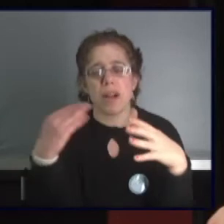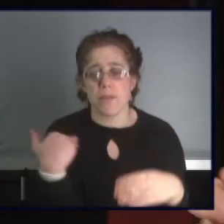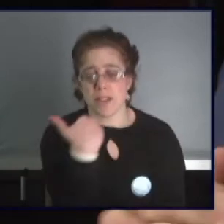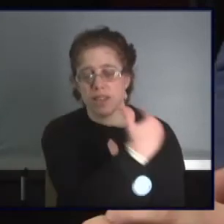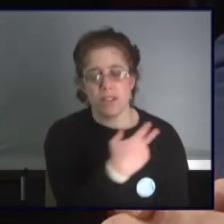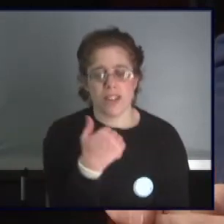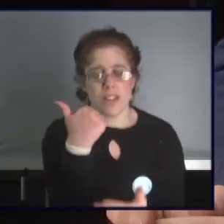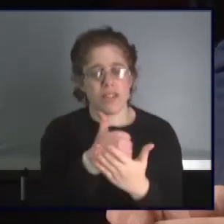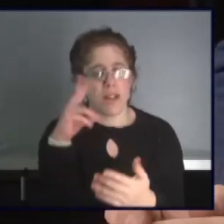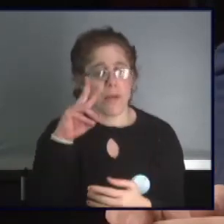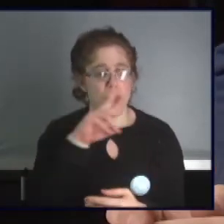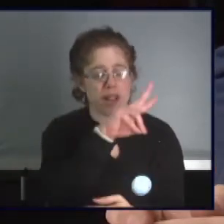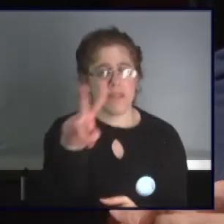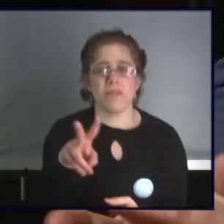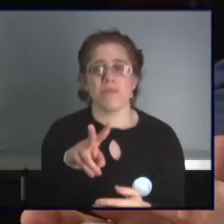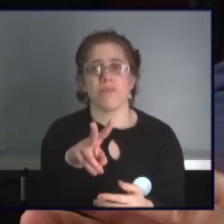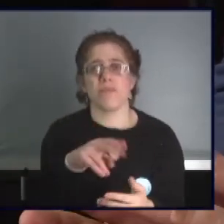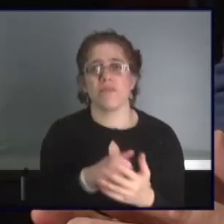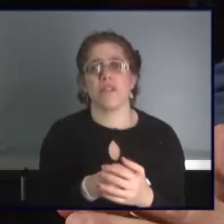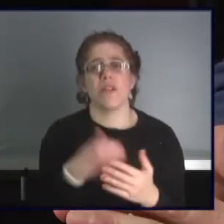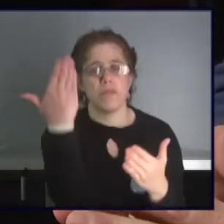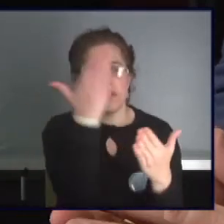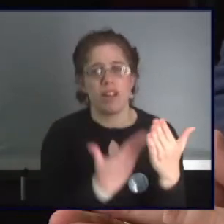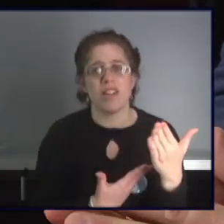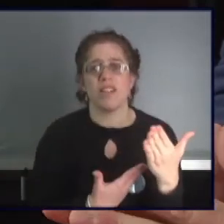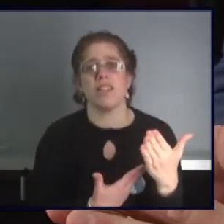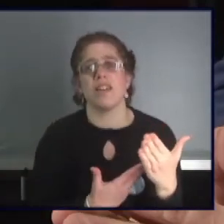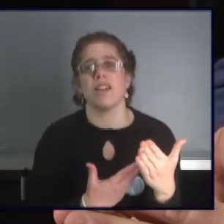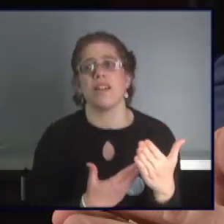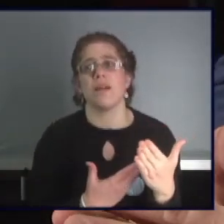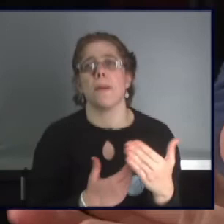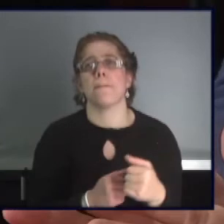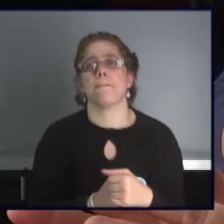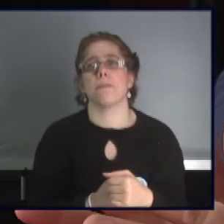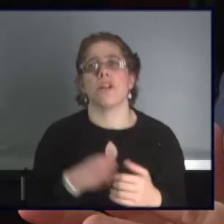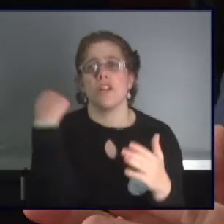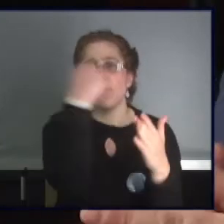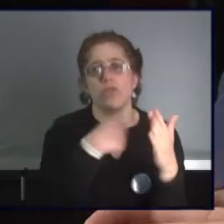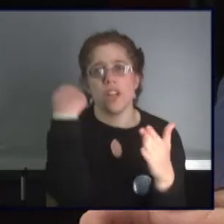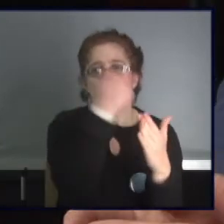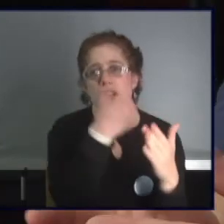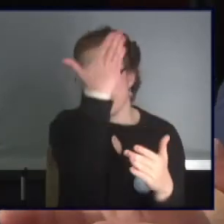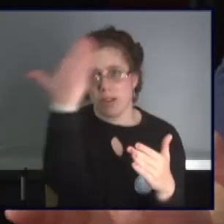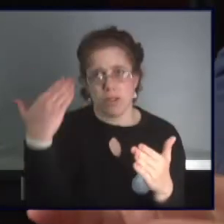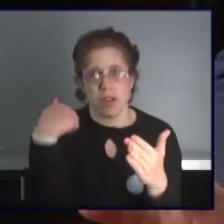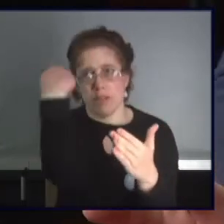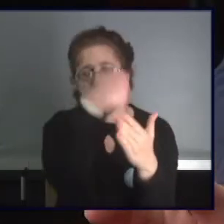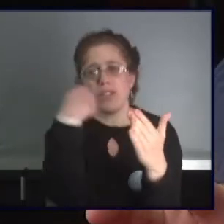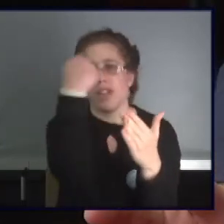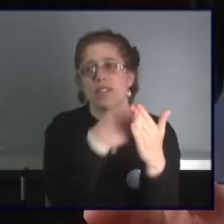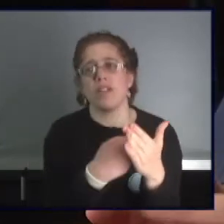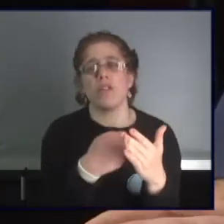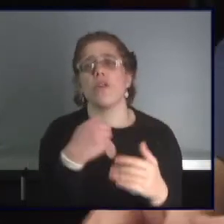mira nuestra lista es una lista como yo siempre digo de luchadores porque yo hoy